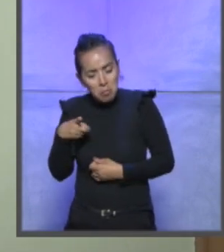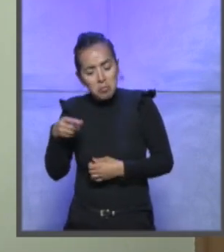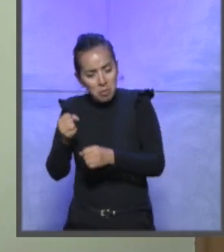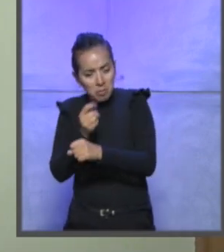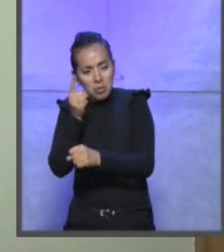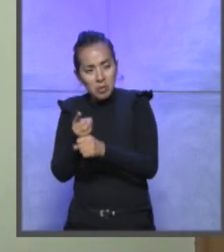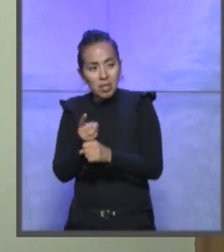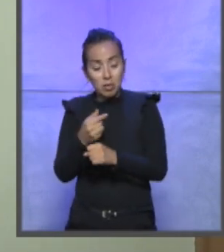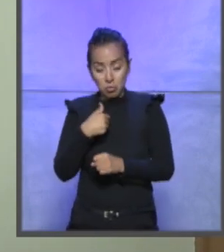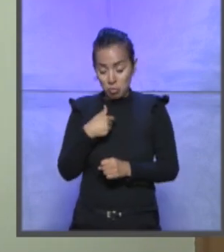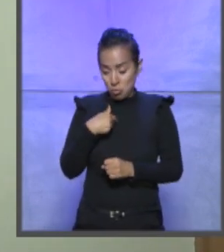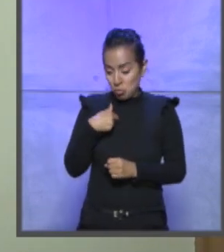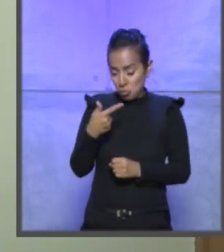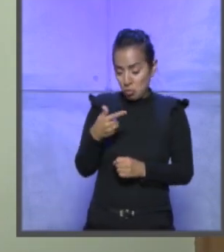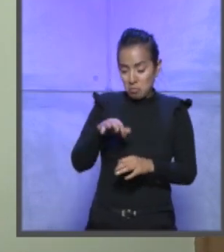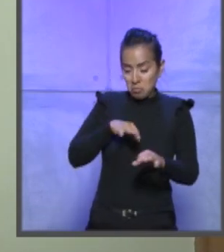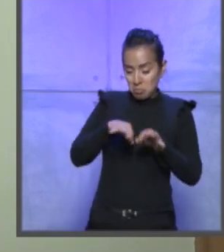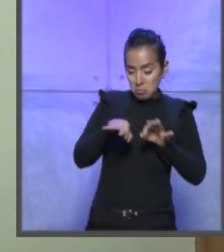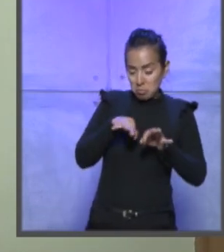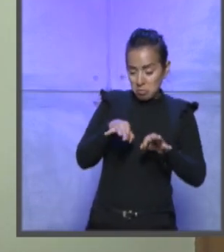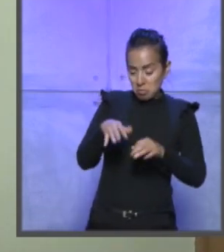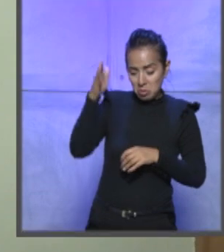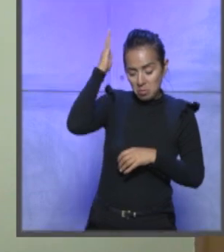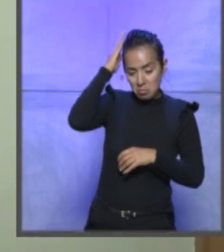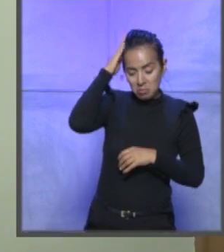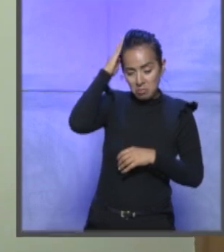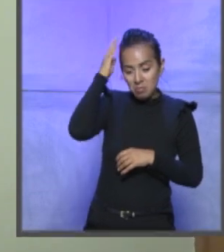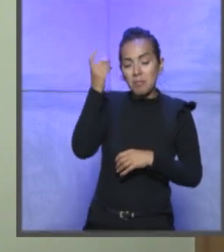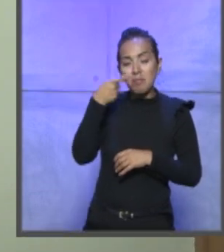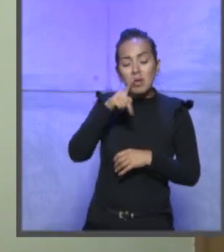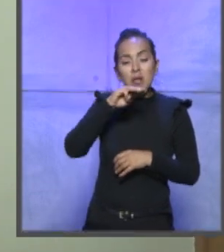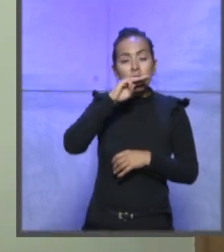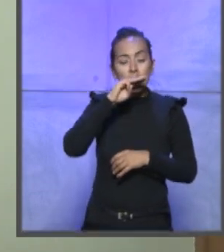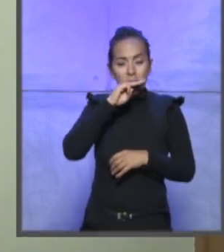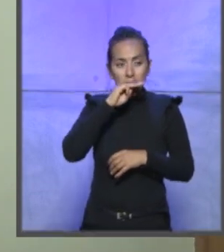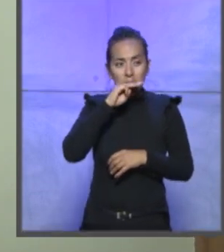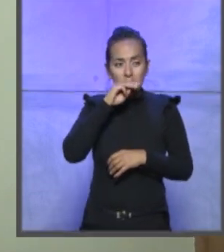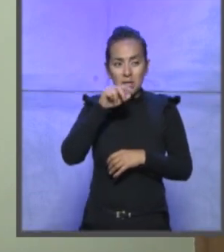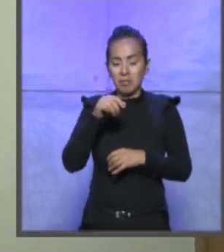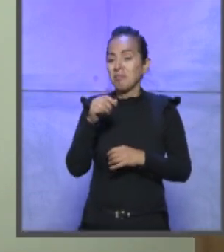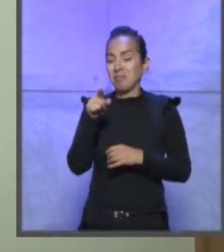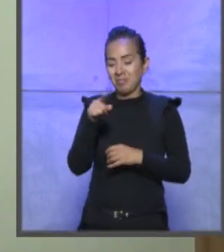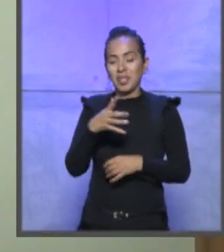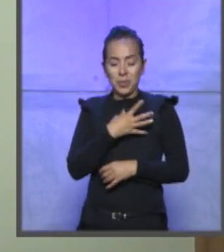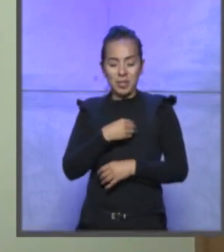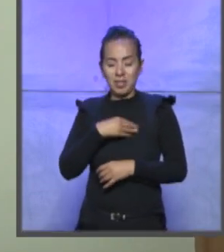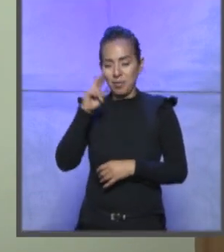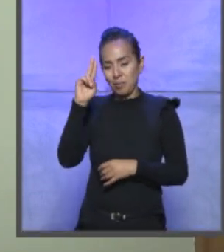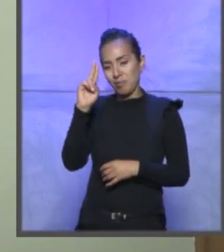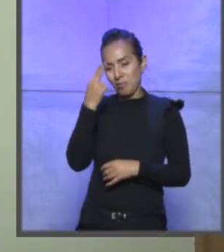desde la postura de una servidora pública, pero también de una madre, de un universitario, al igual que